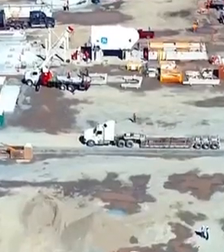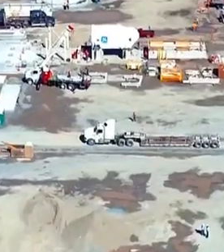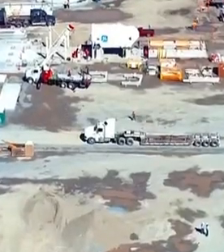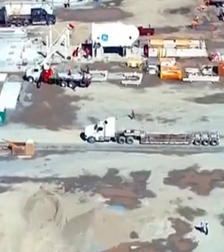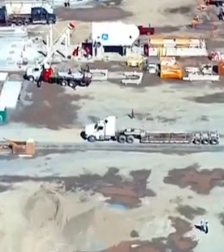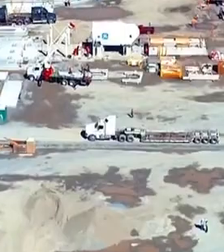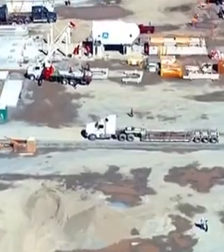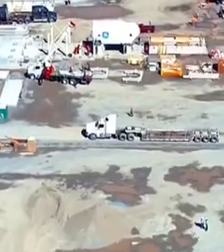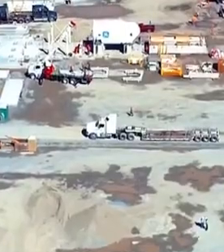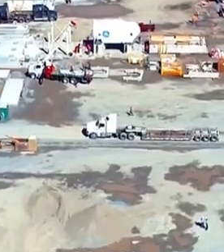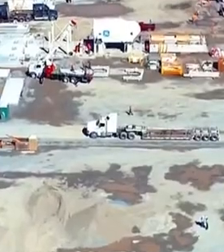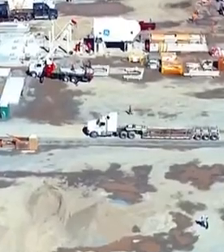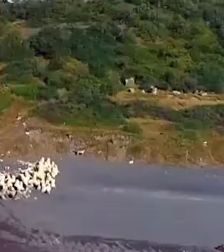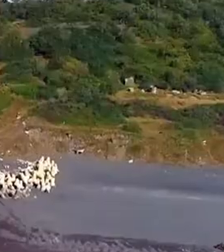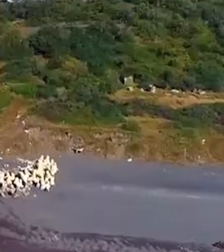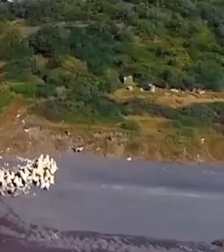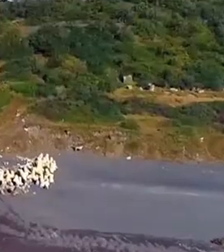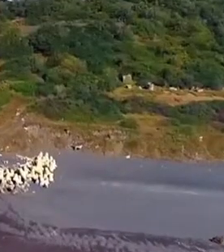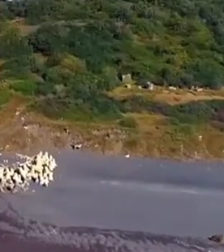Manzanillo 3.